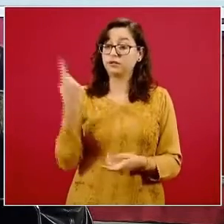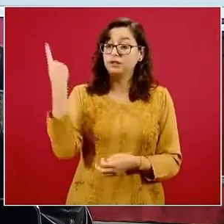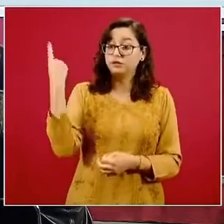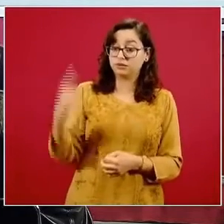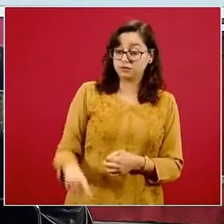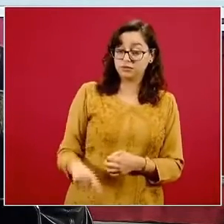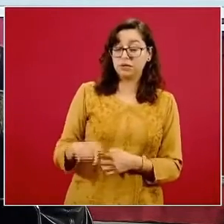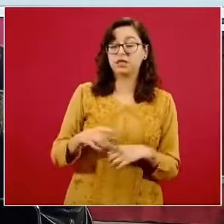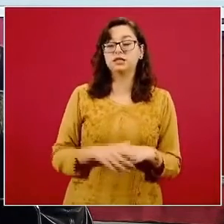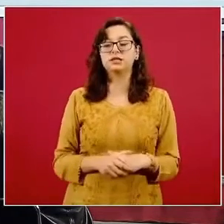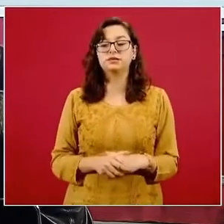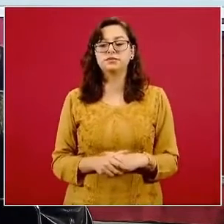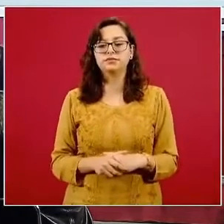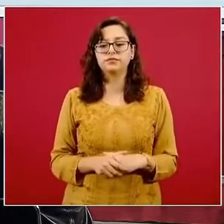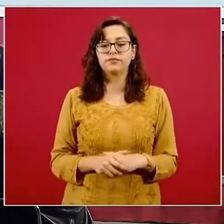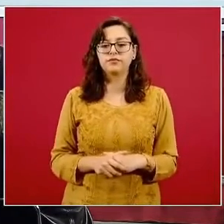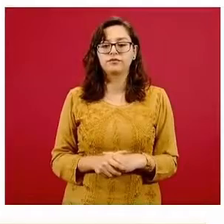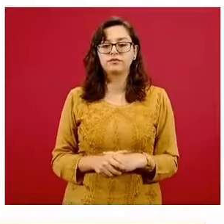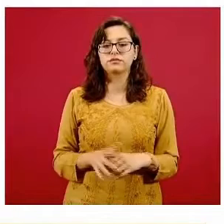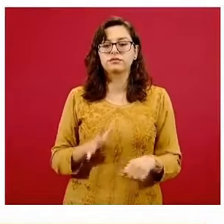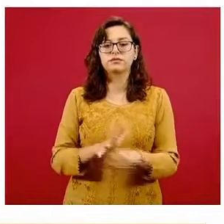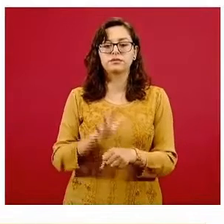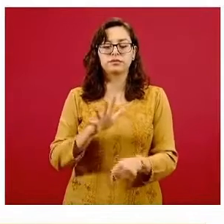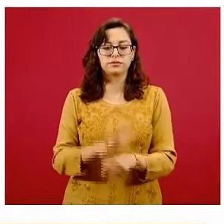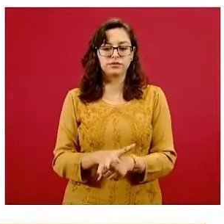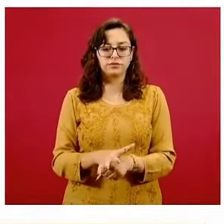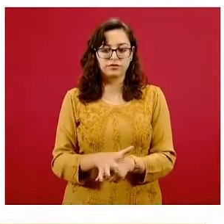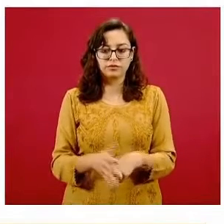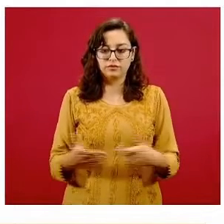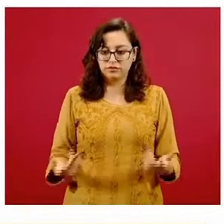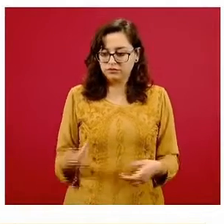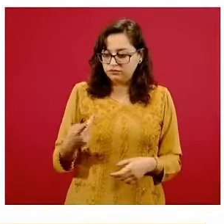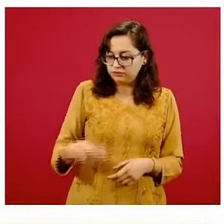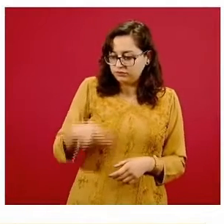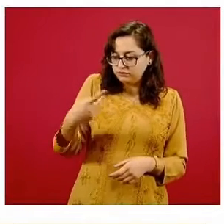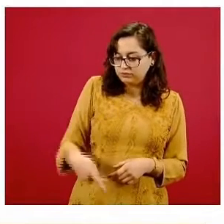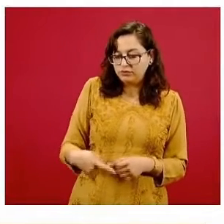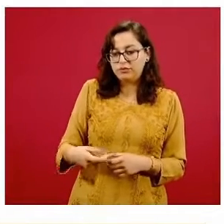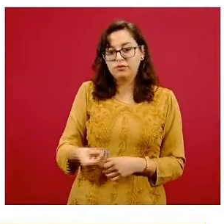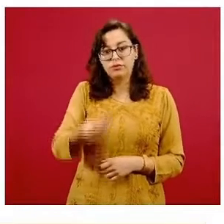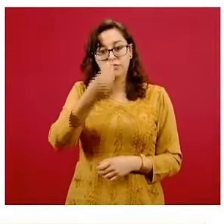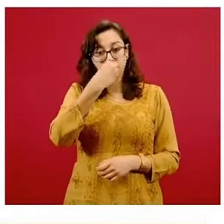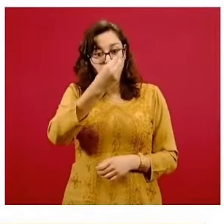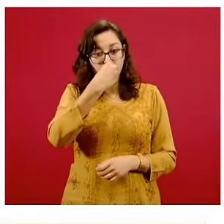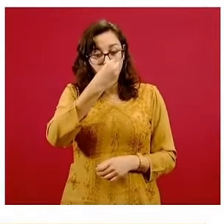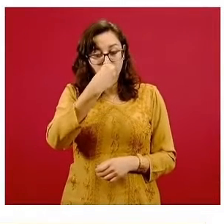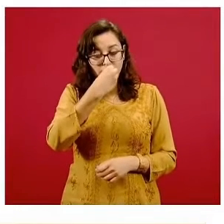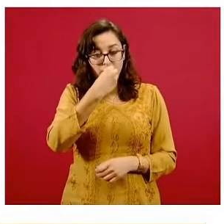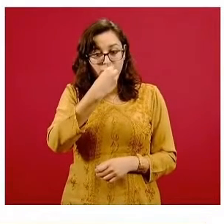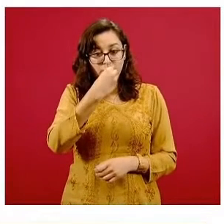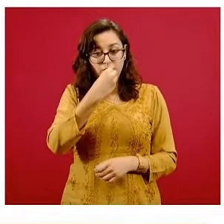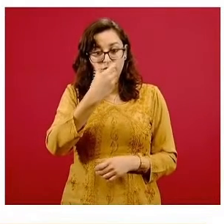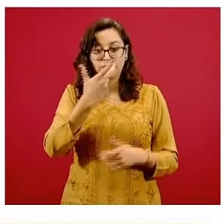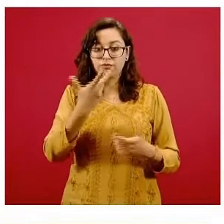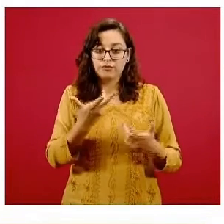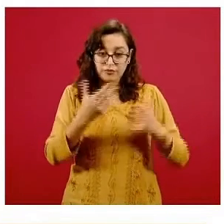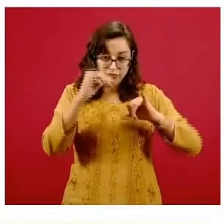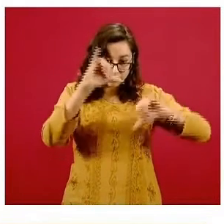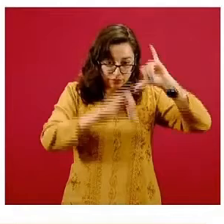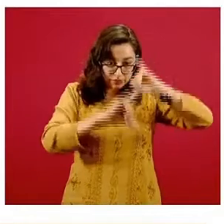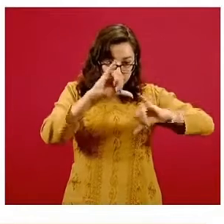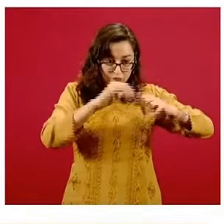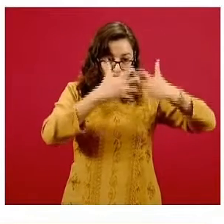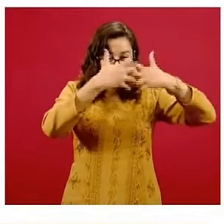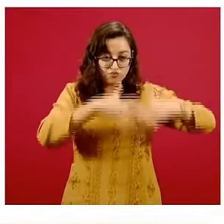Andrés Manuel López Obrador, es transitar hacia una alimentación sin el uso de